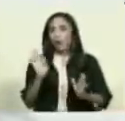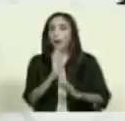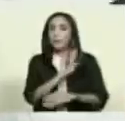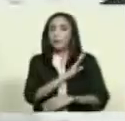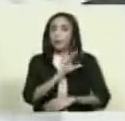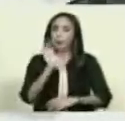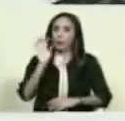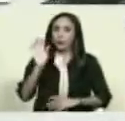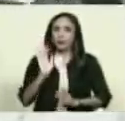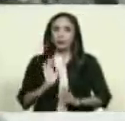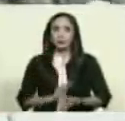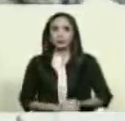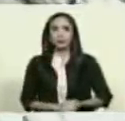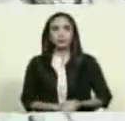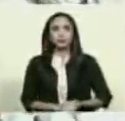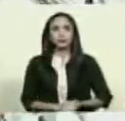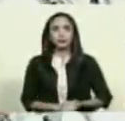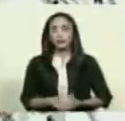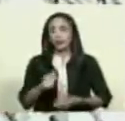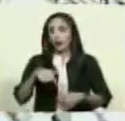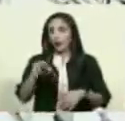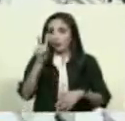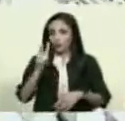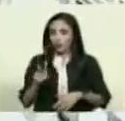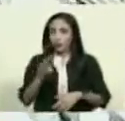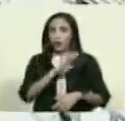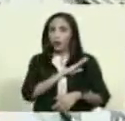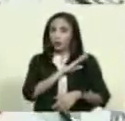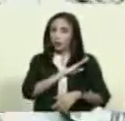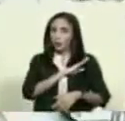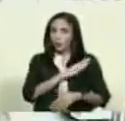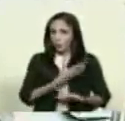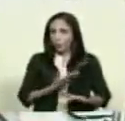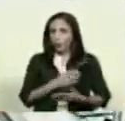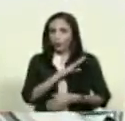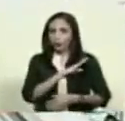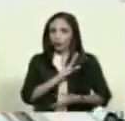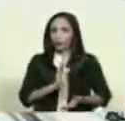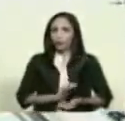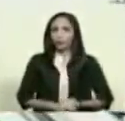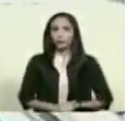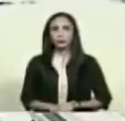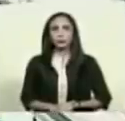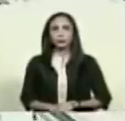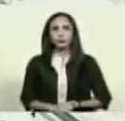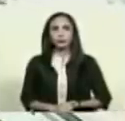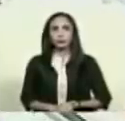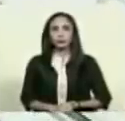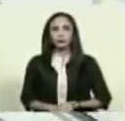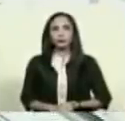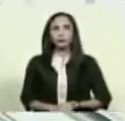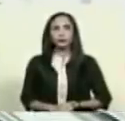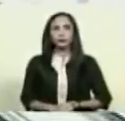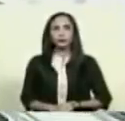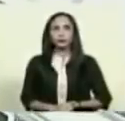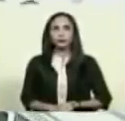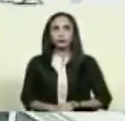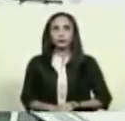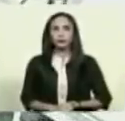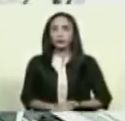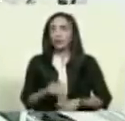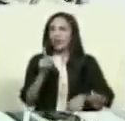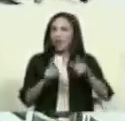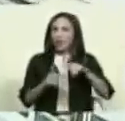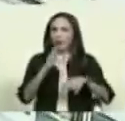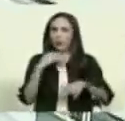o para mejor, es Venezuela nuestra patria, en nuestro corazón. Yo les digo, porque hay algunos